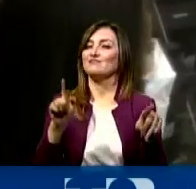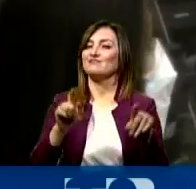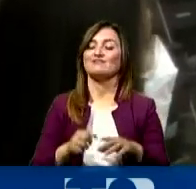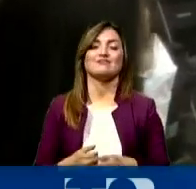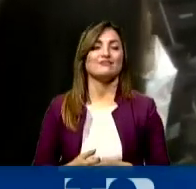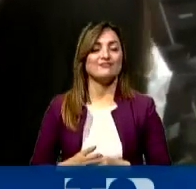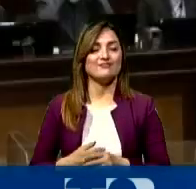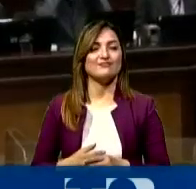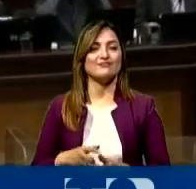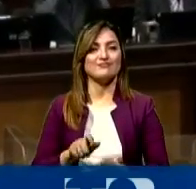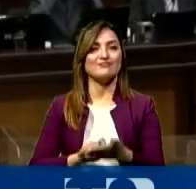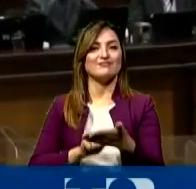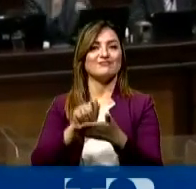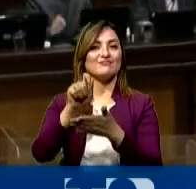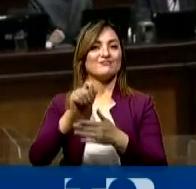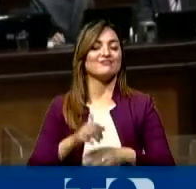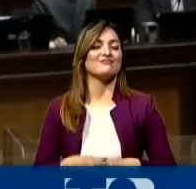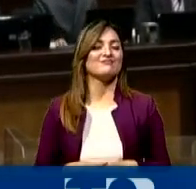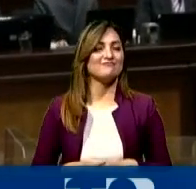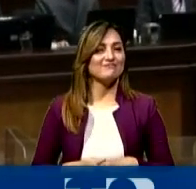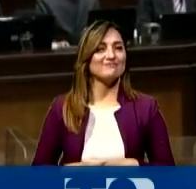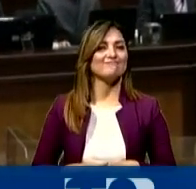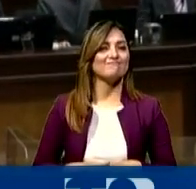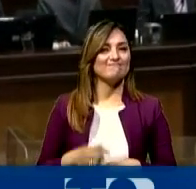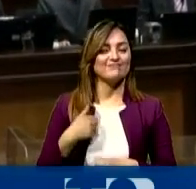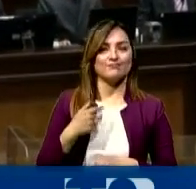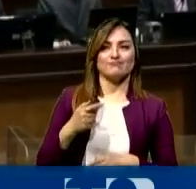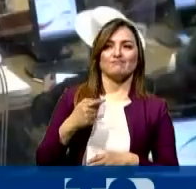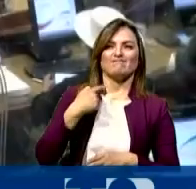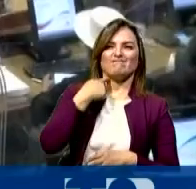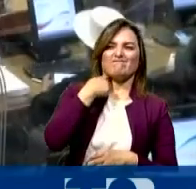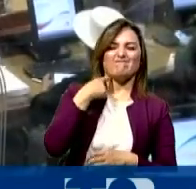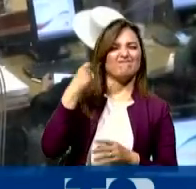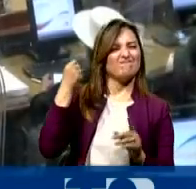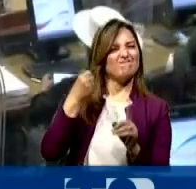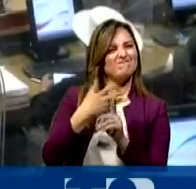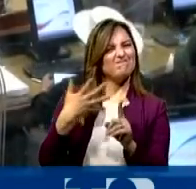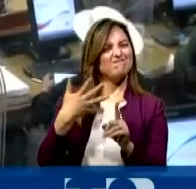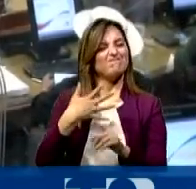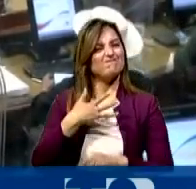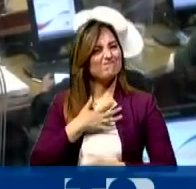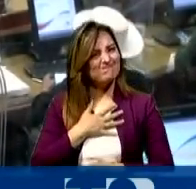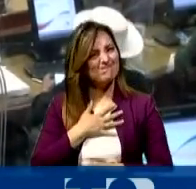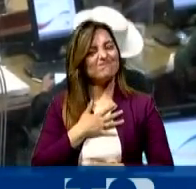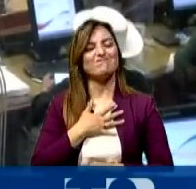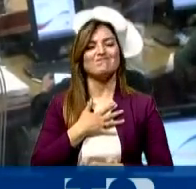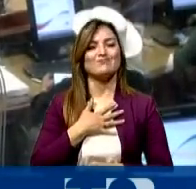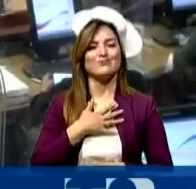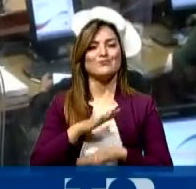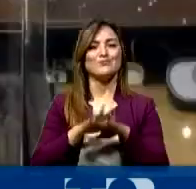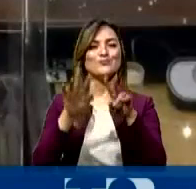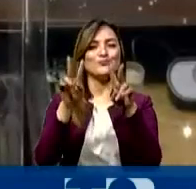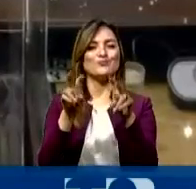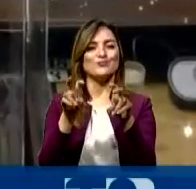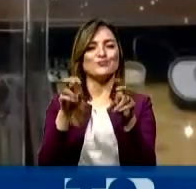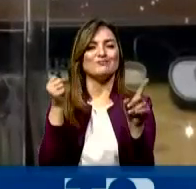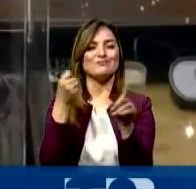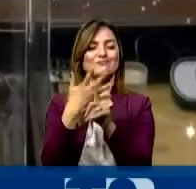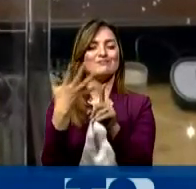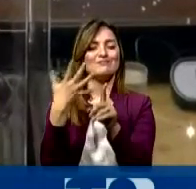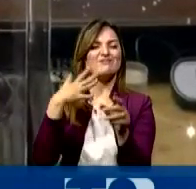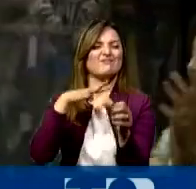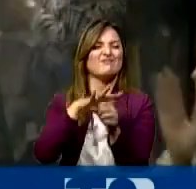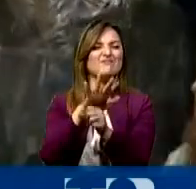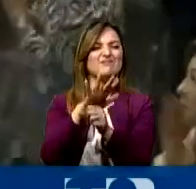aprobó las amnistías si es un hecho que a mí me ha desconcertado yo creo que sobre ese tema no son los efectos políticos son los impactos